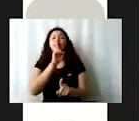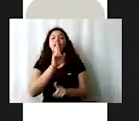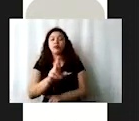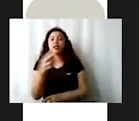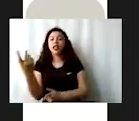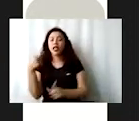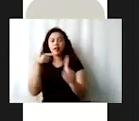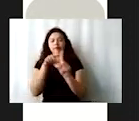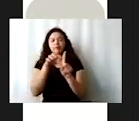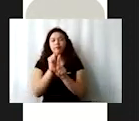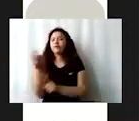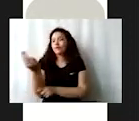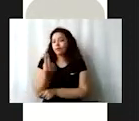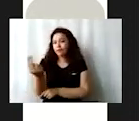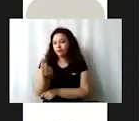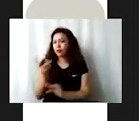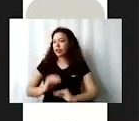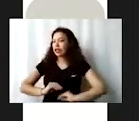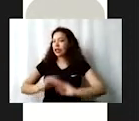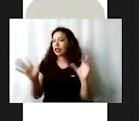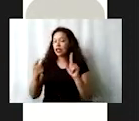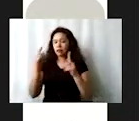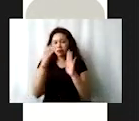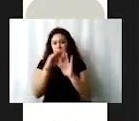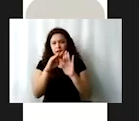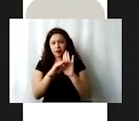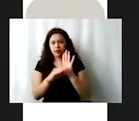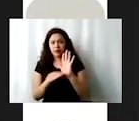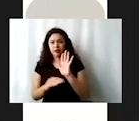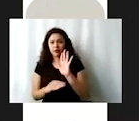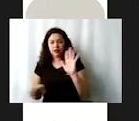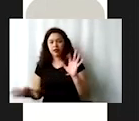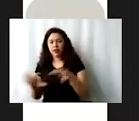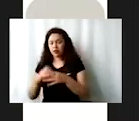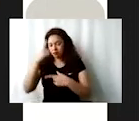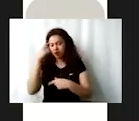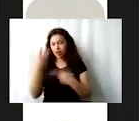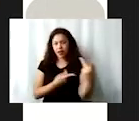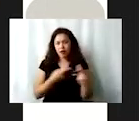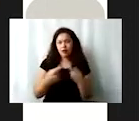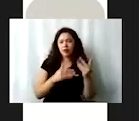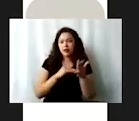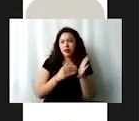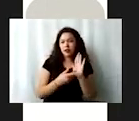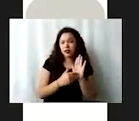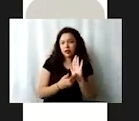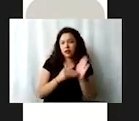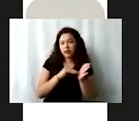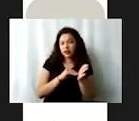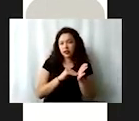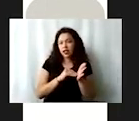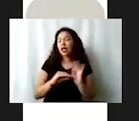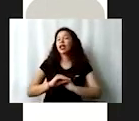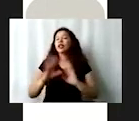deben alcanzar. Por supuesto que todo esto está alineado a toda esa planeación estratégica que por supuesto la